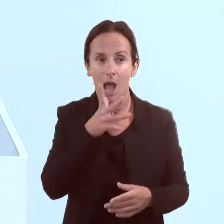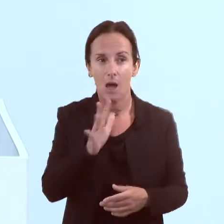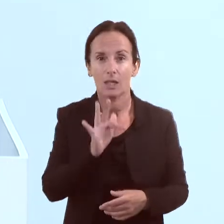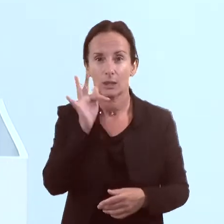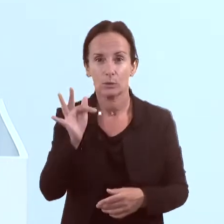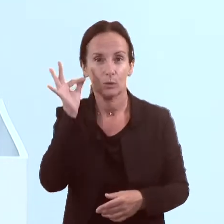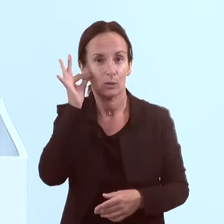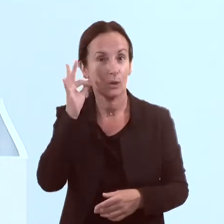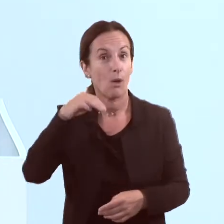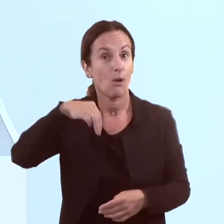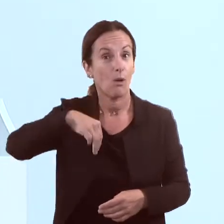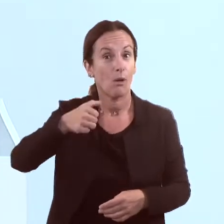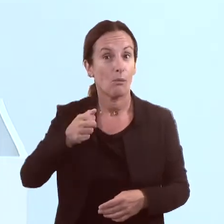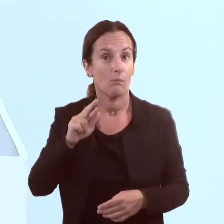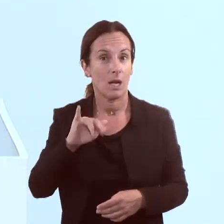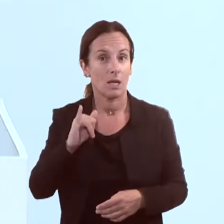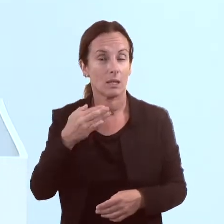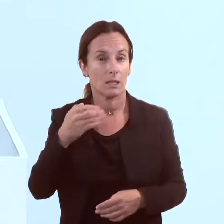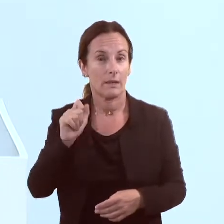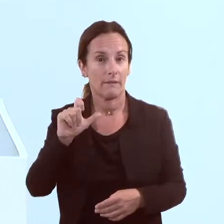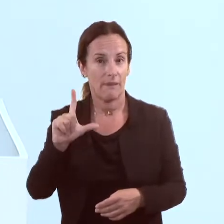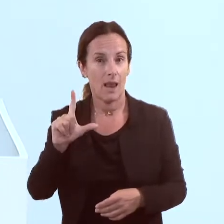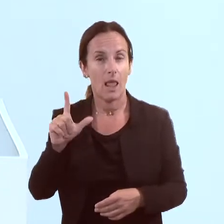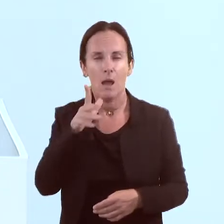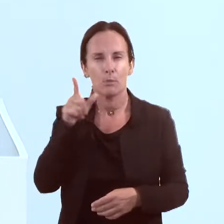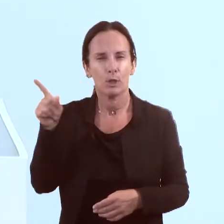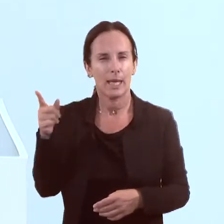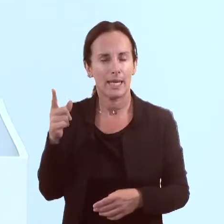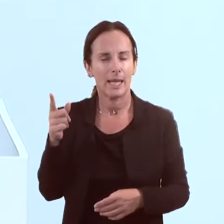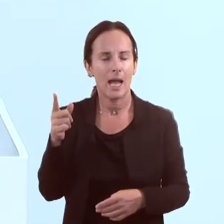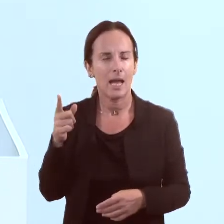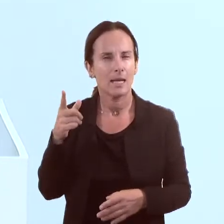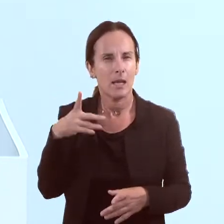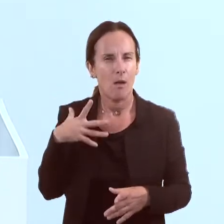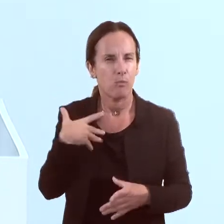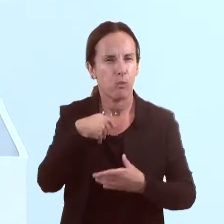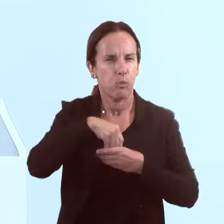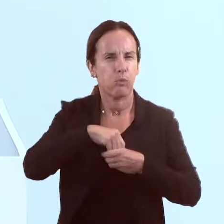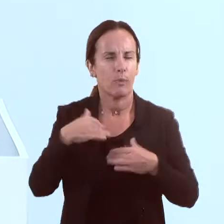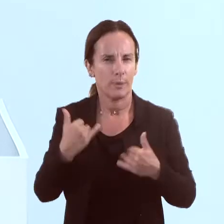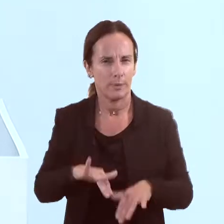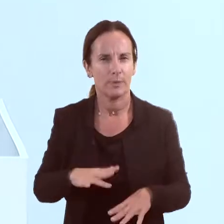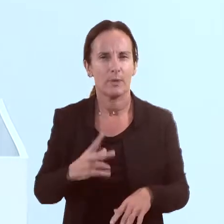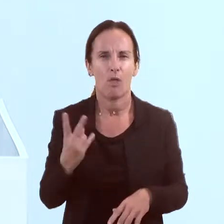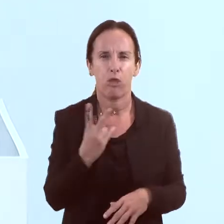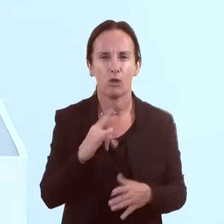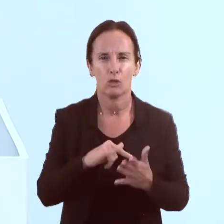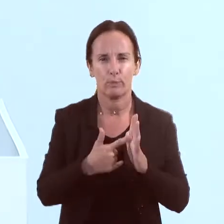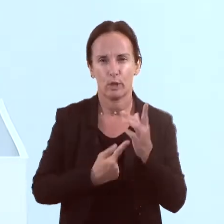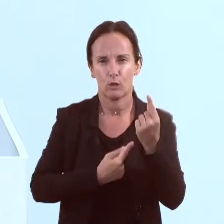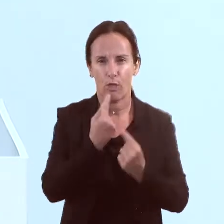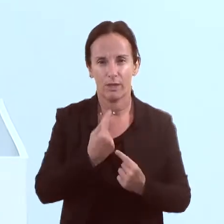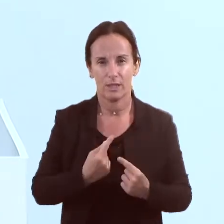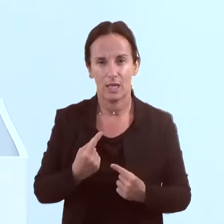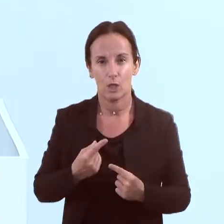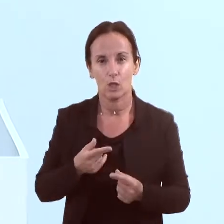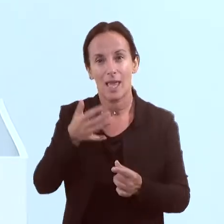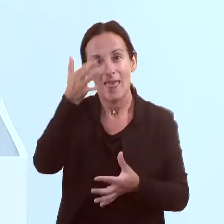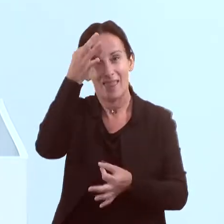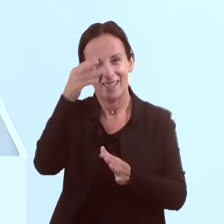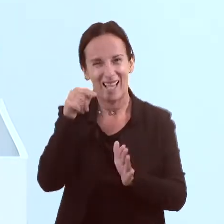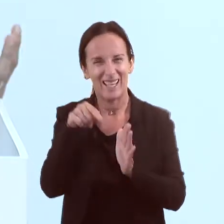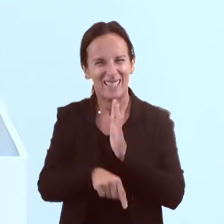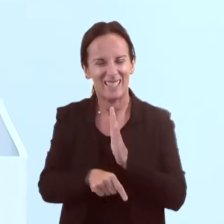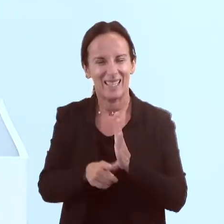Maribel porque ha estado además especialmente implicada en el diseño de estos dos proyectos para que ella detalle un poco tanto la filosofía de lo que